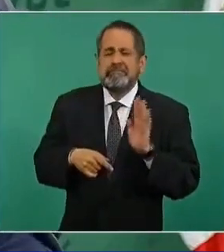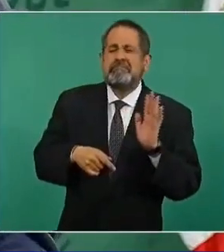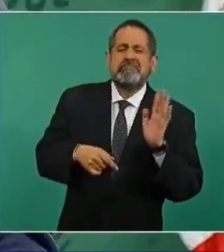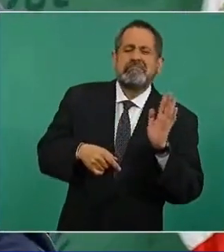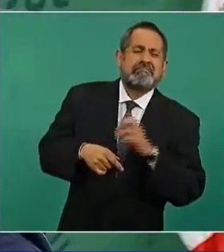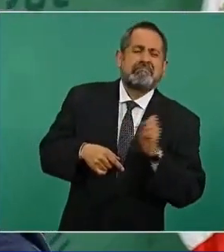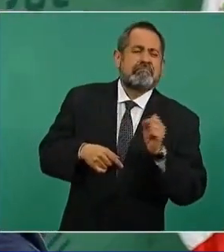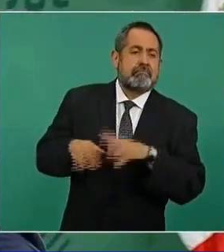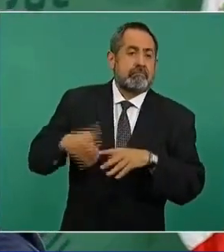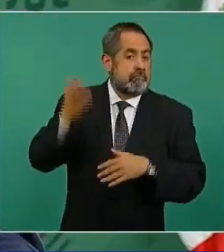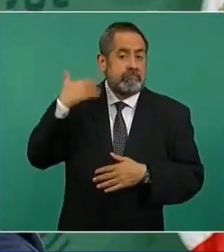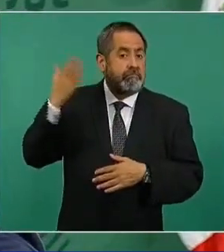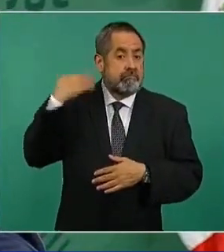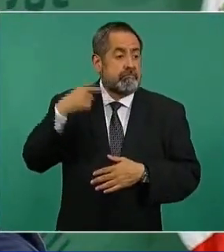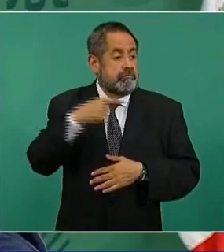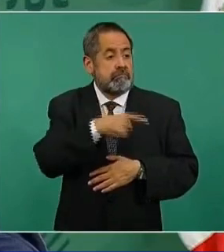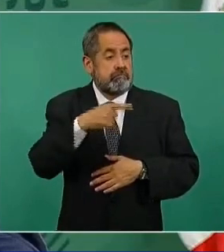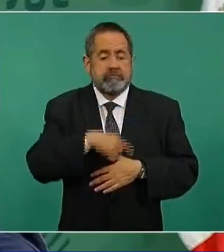interesaba,